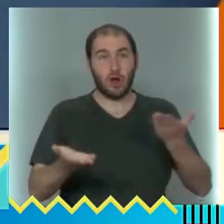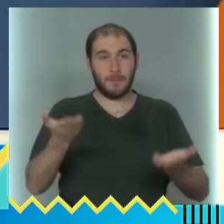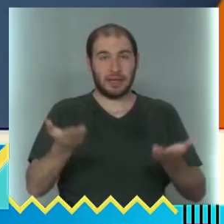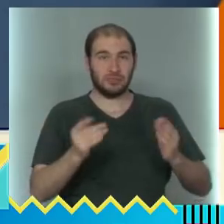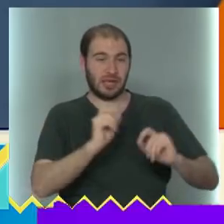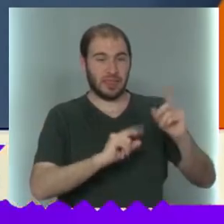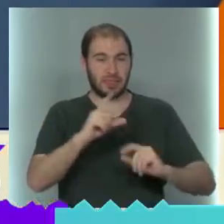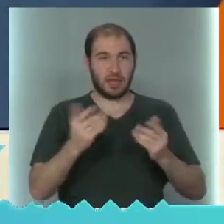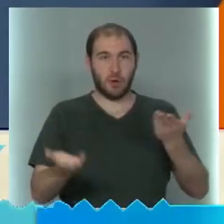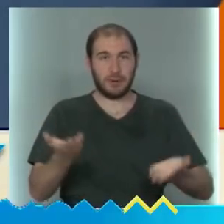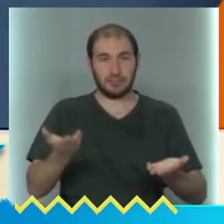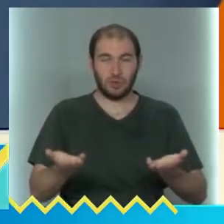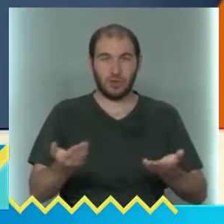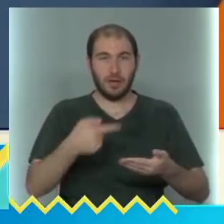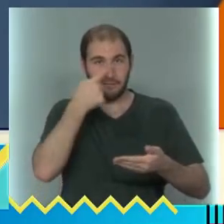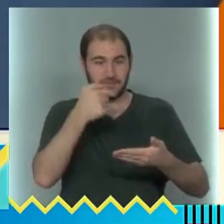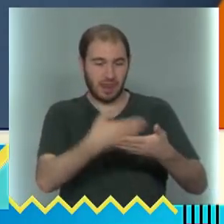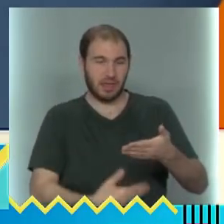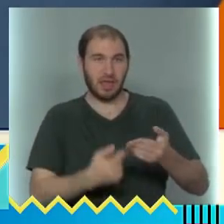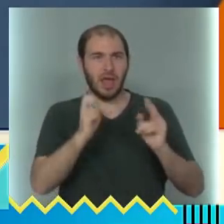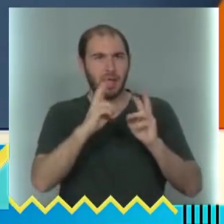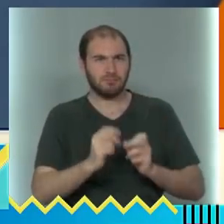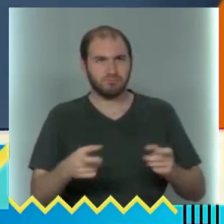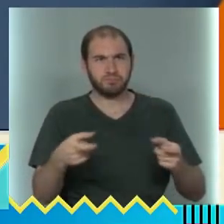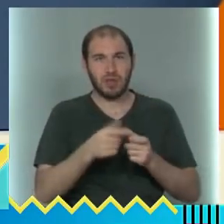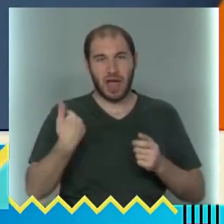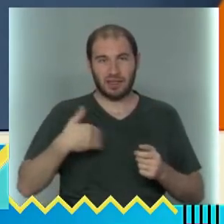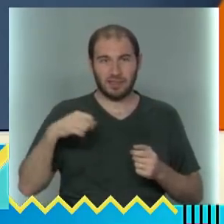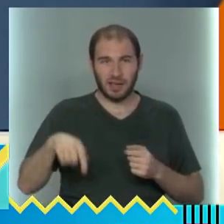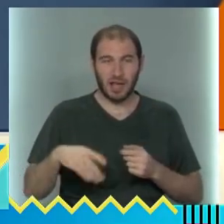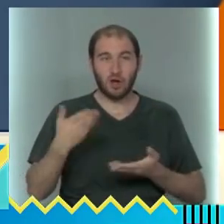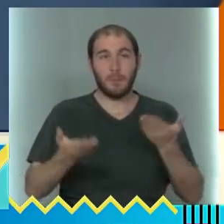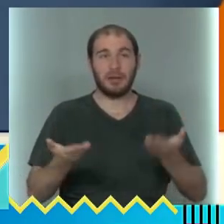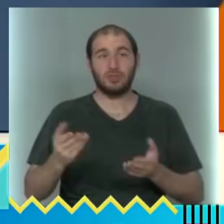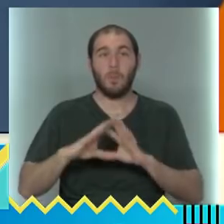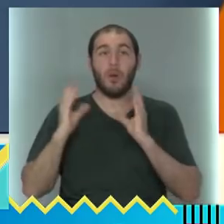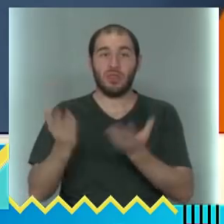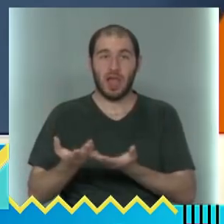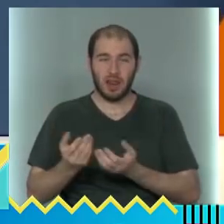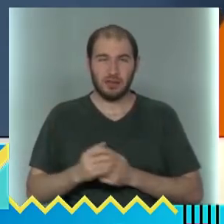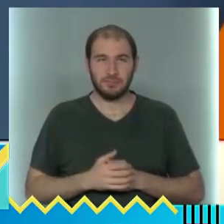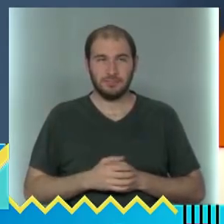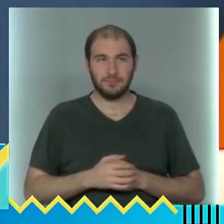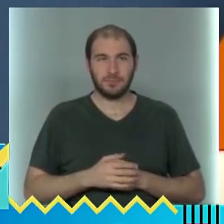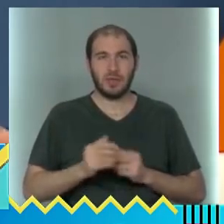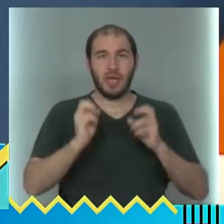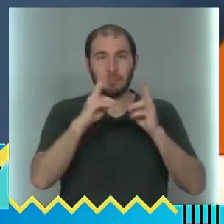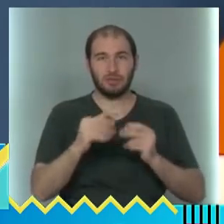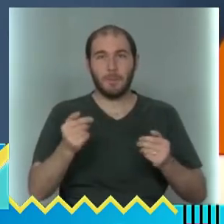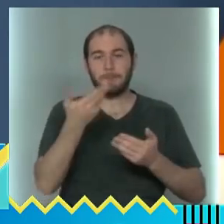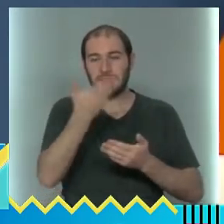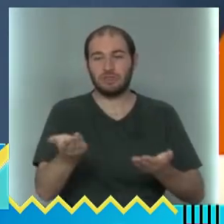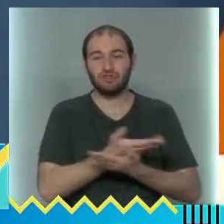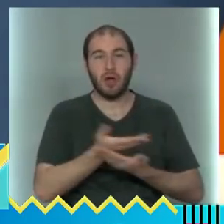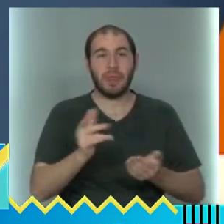esa estadística o esos resultados de estos pequeños estudios que se han hecho acá en Argentina con los que se han hecho en el resto del mundo, que son estudios